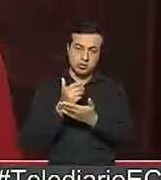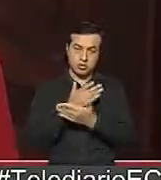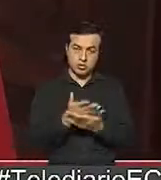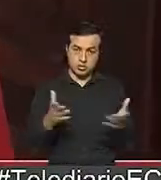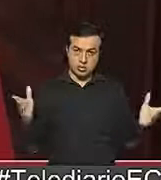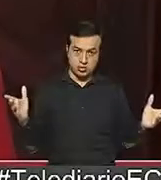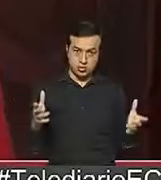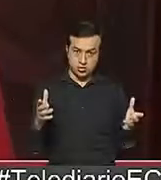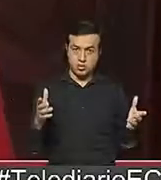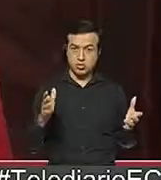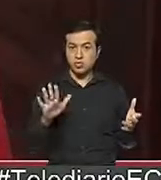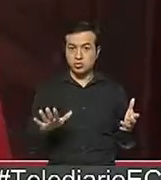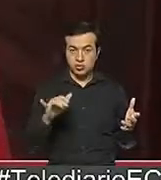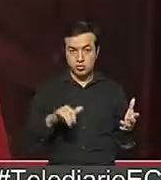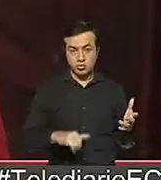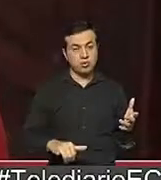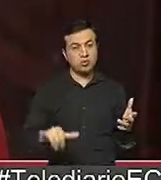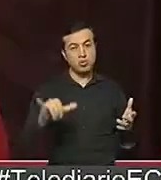poder ellos